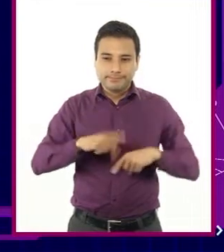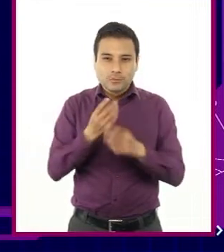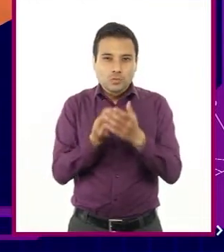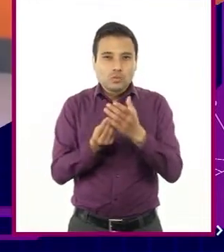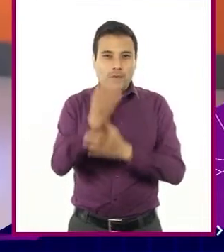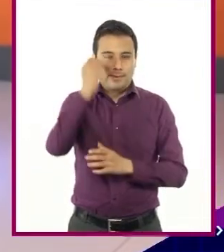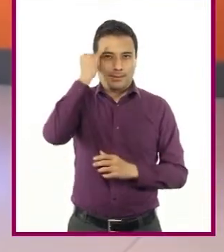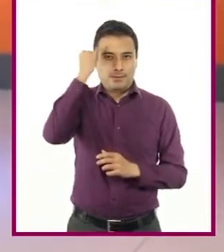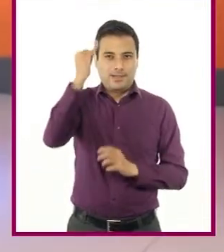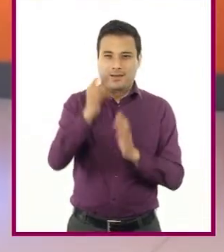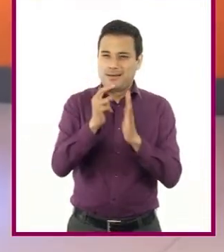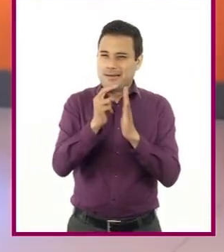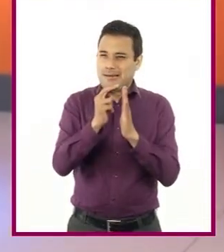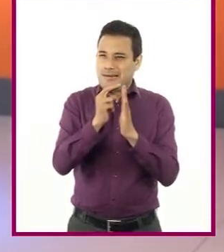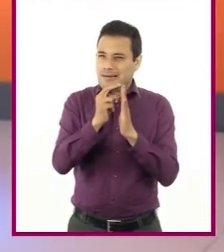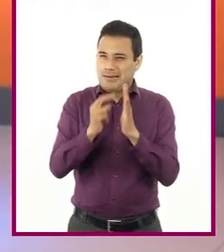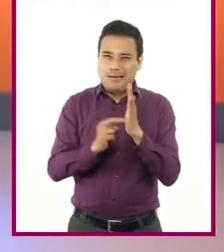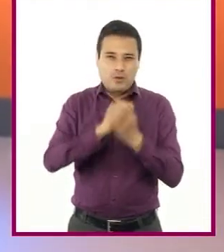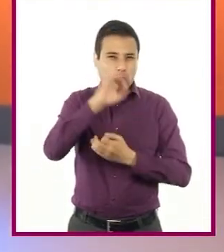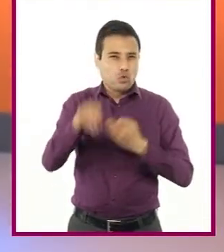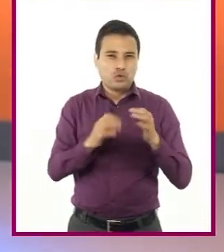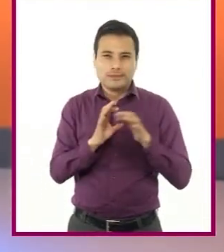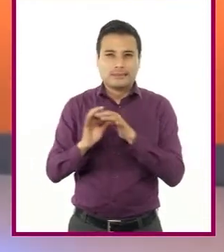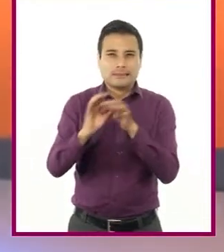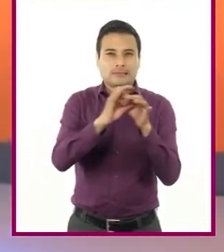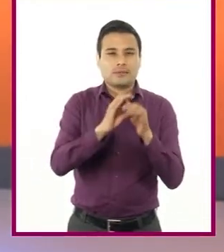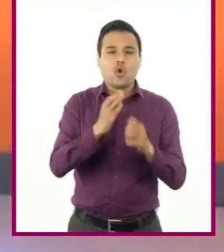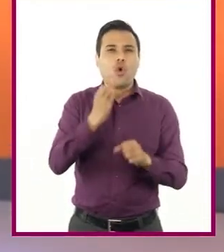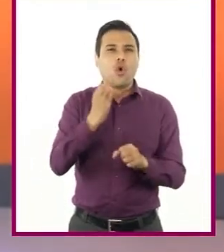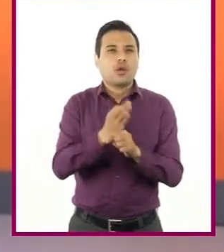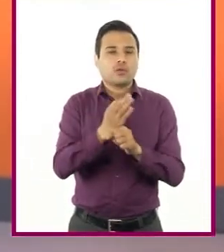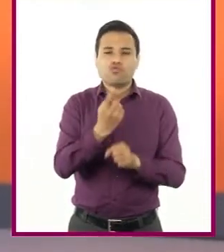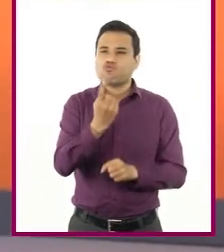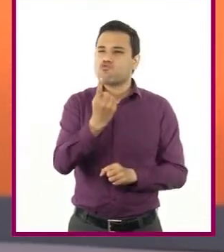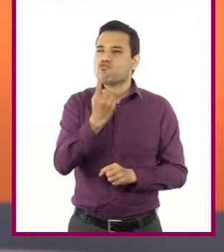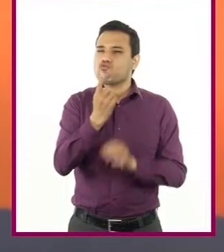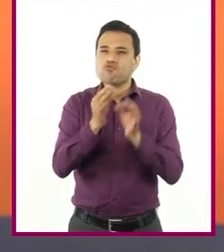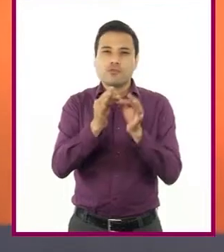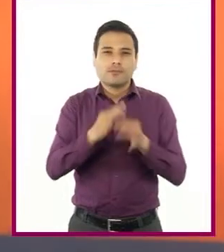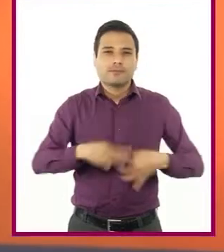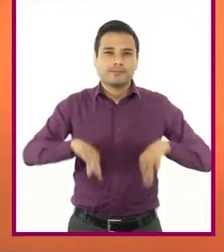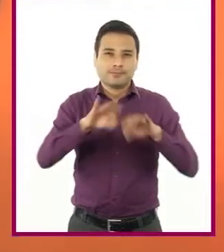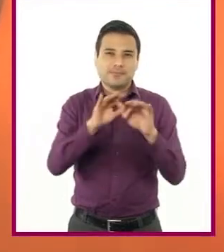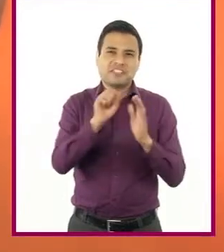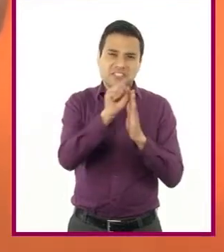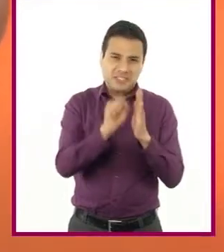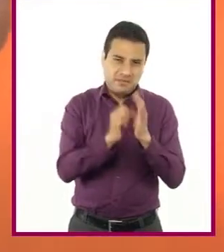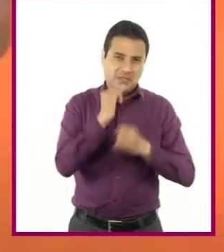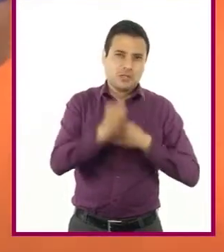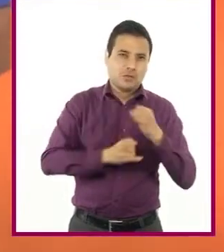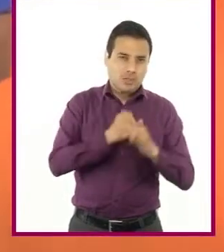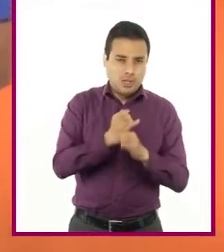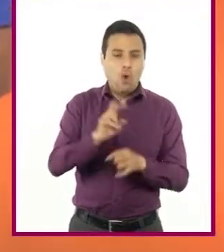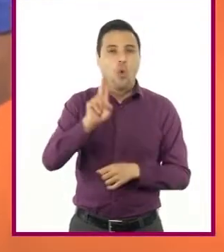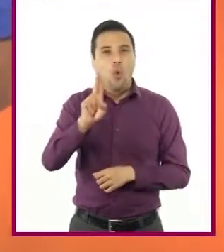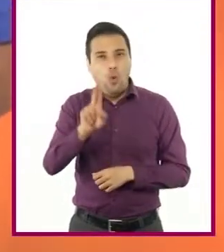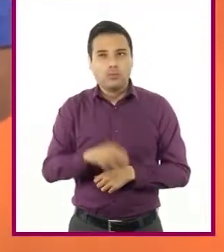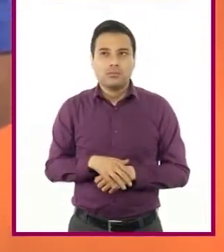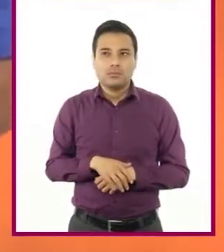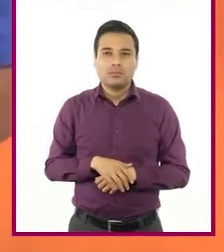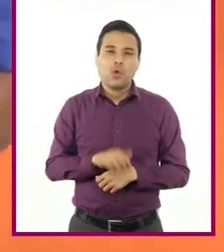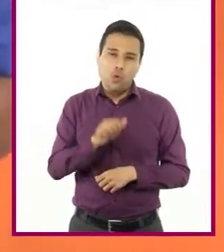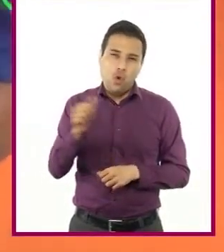longitudes. Actualmente, el más usado es el Sistema Internacional de Unidades, aunque en algunos países se utiliza el sistema